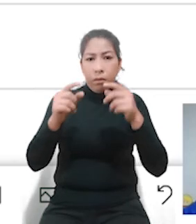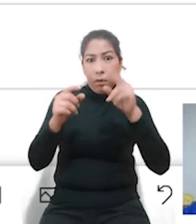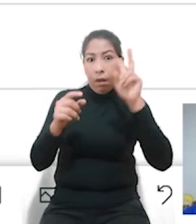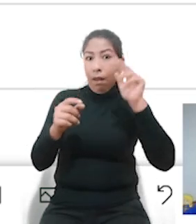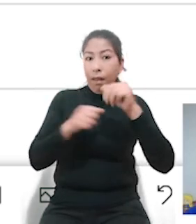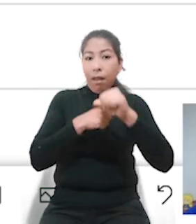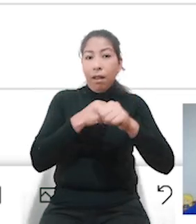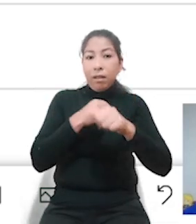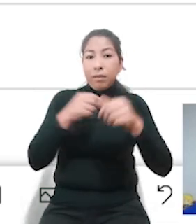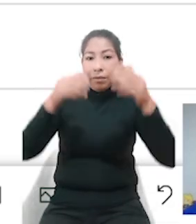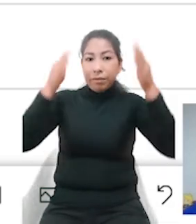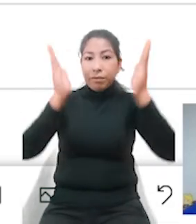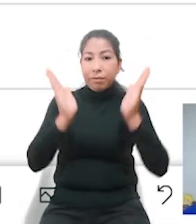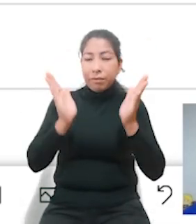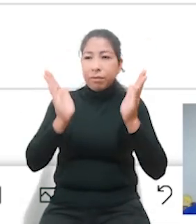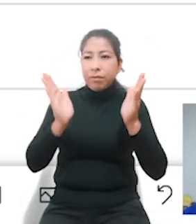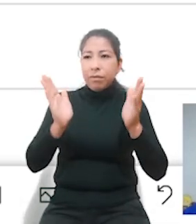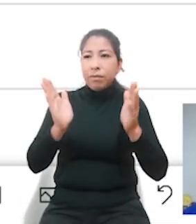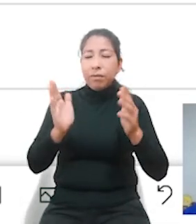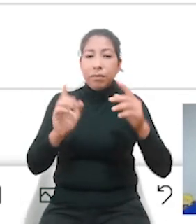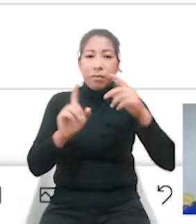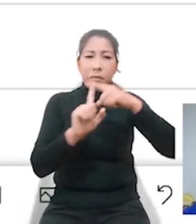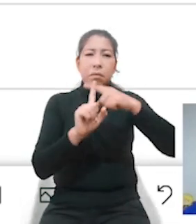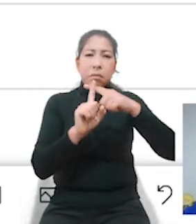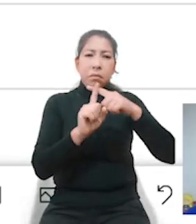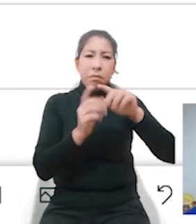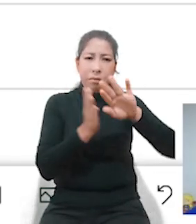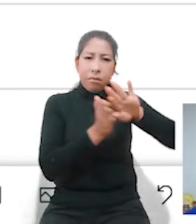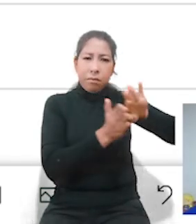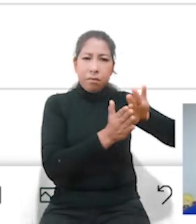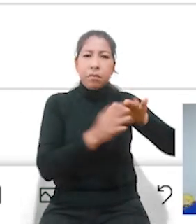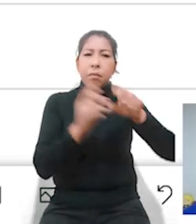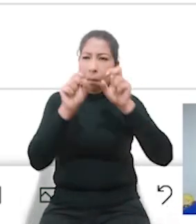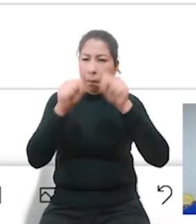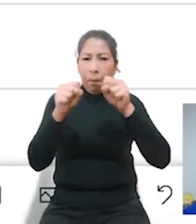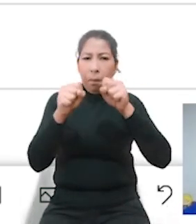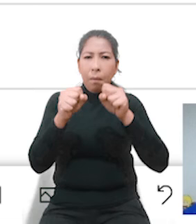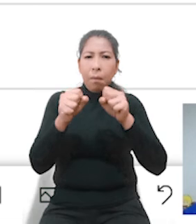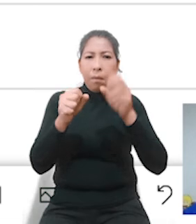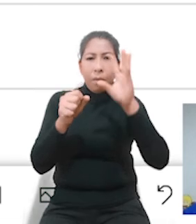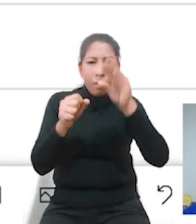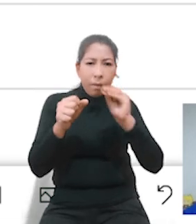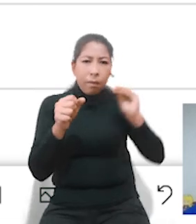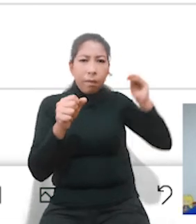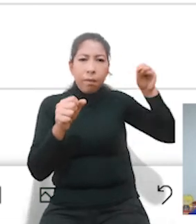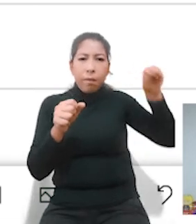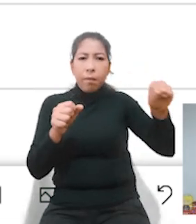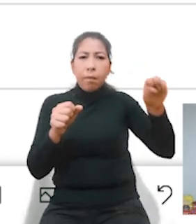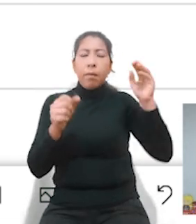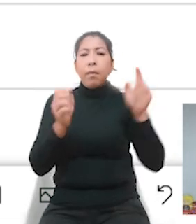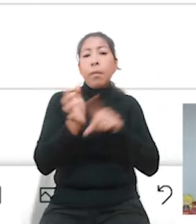justo acá. El valor más 1 queda fuera del logaritmo, por tanto lo puedo pasar al segundo